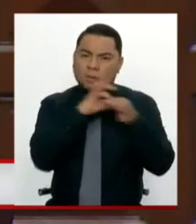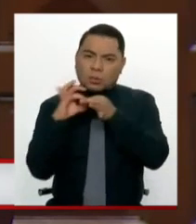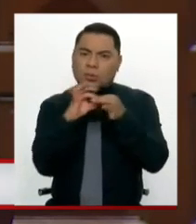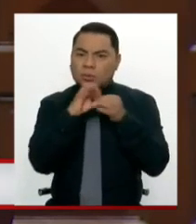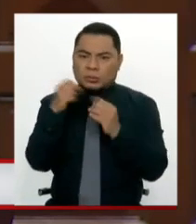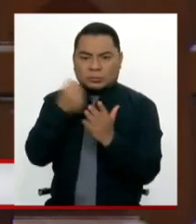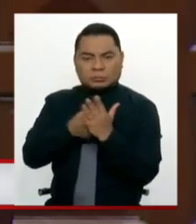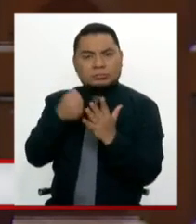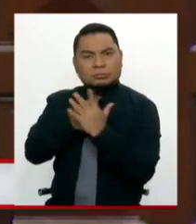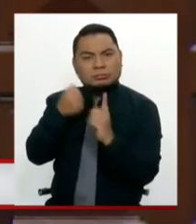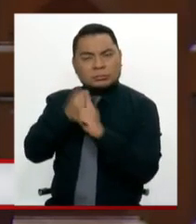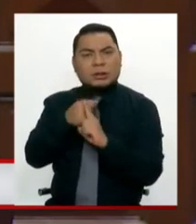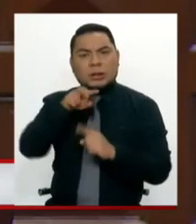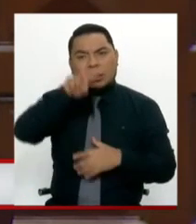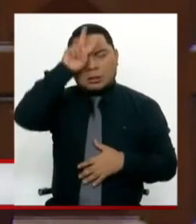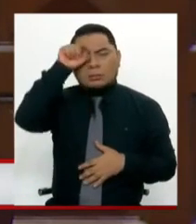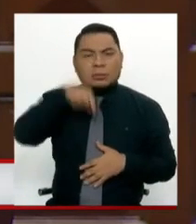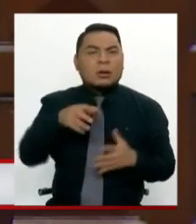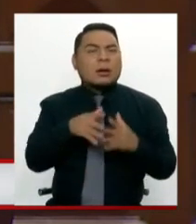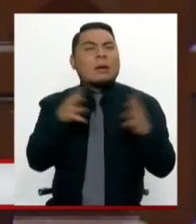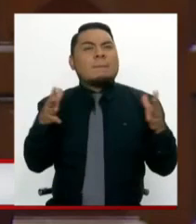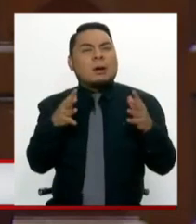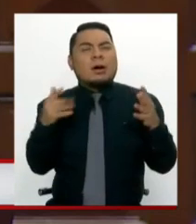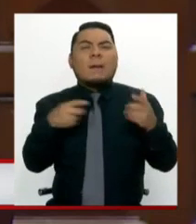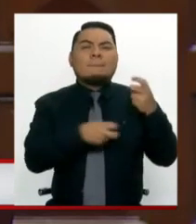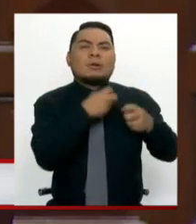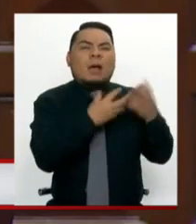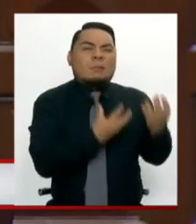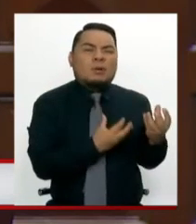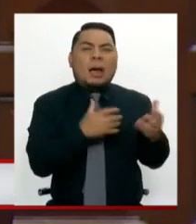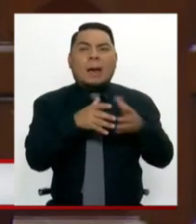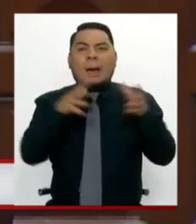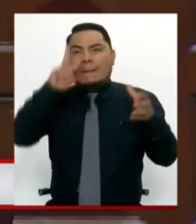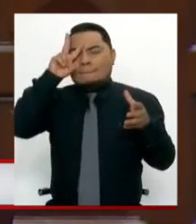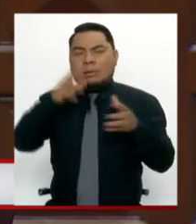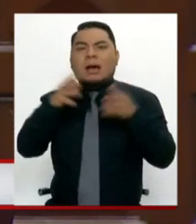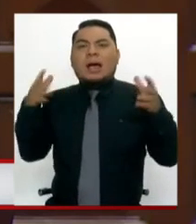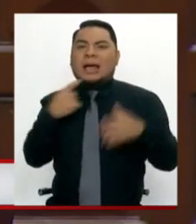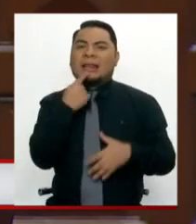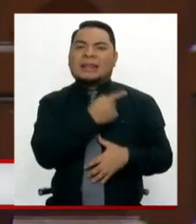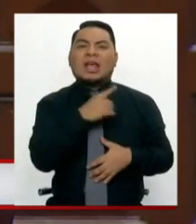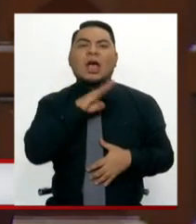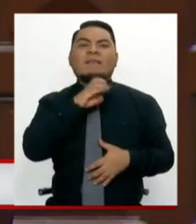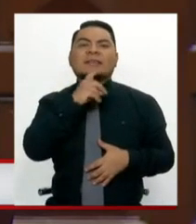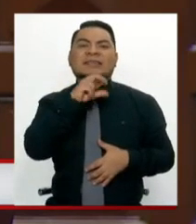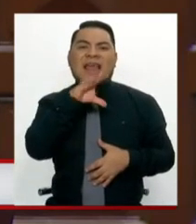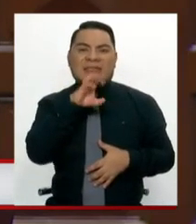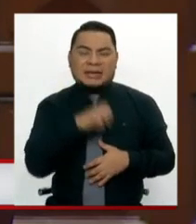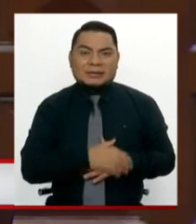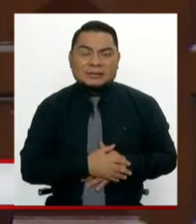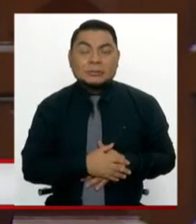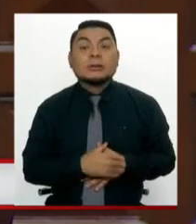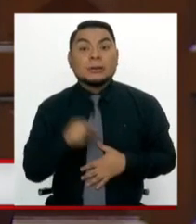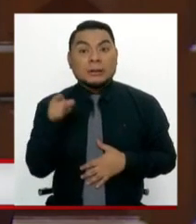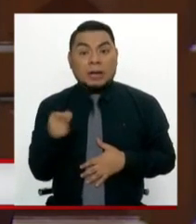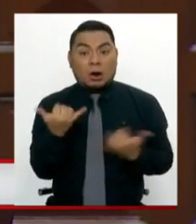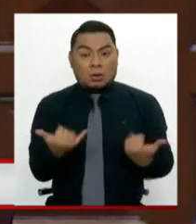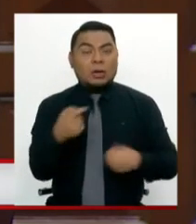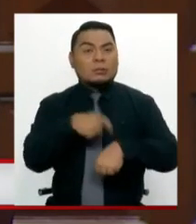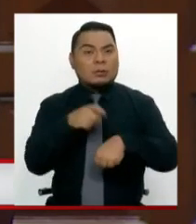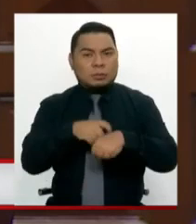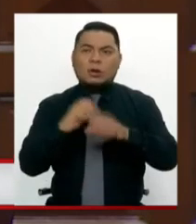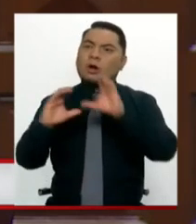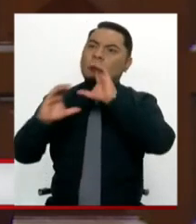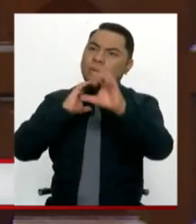juntos, porque el Perú es mucho más grande que sus problemas, como dijo Basadre. Este es el momento de